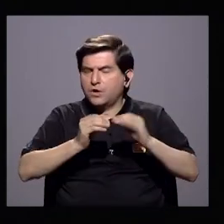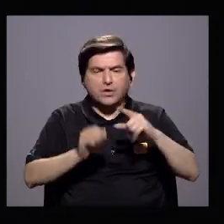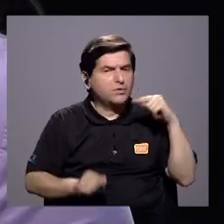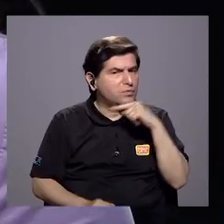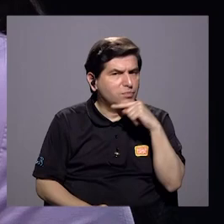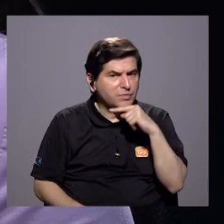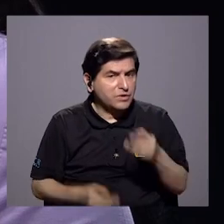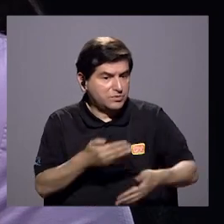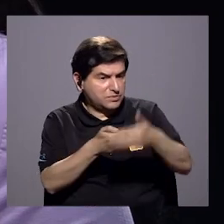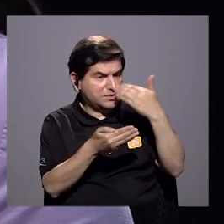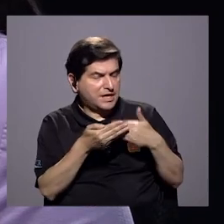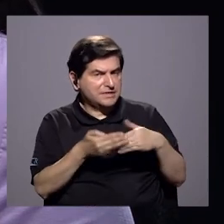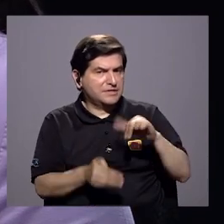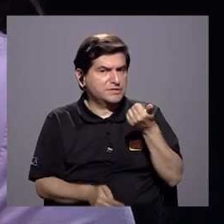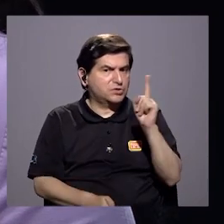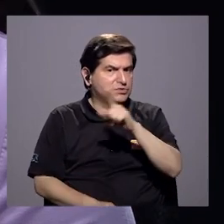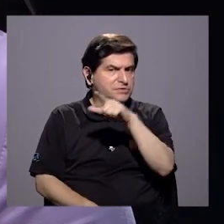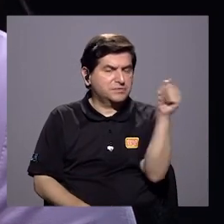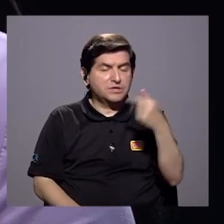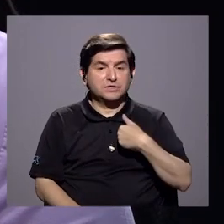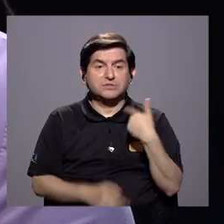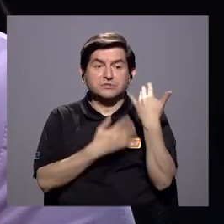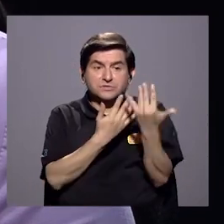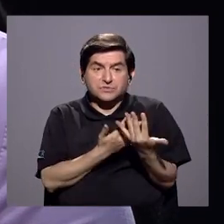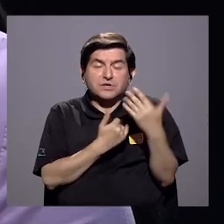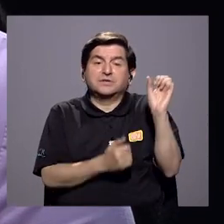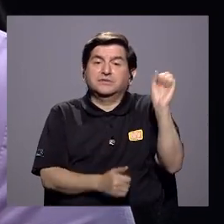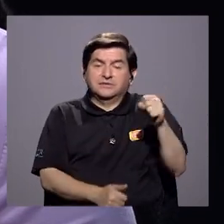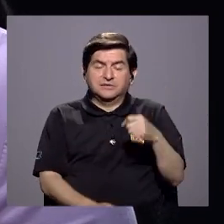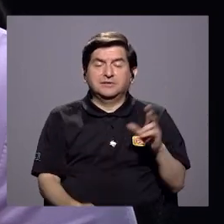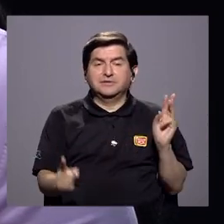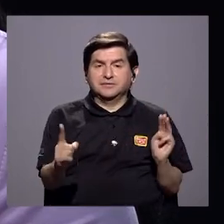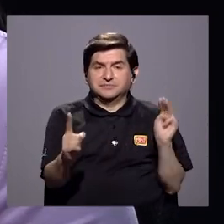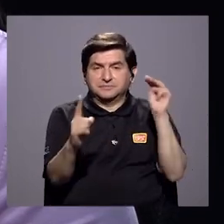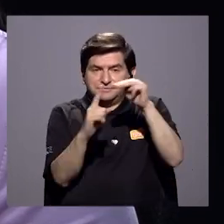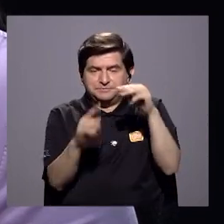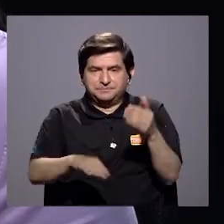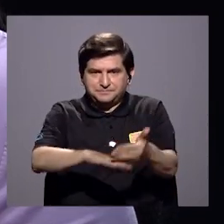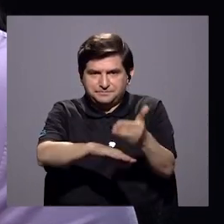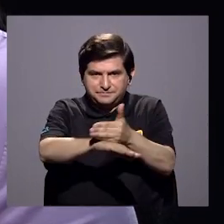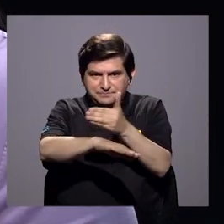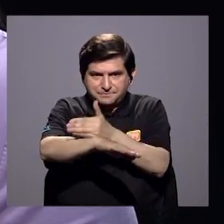a usted hace 11 meses? Yo espero que así sea, porque esa es la misión,